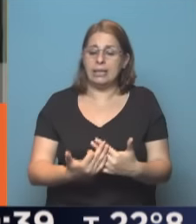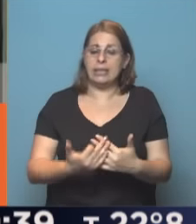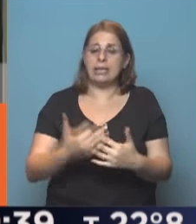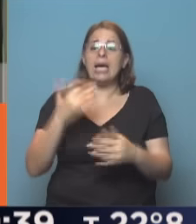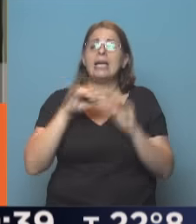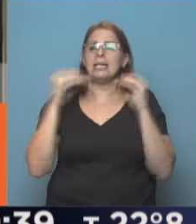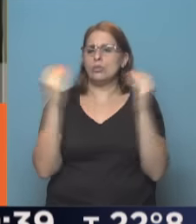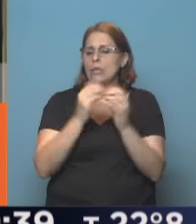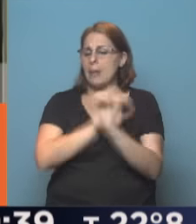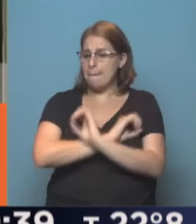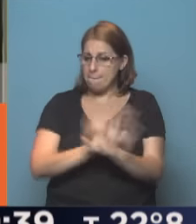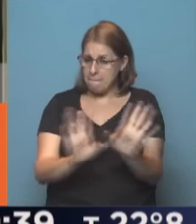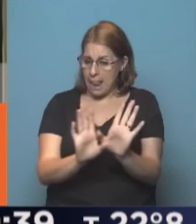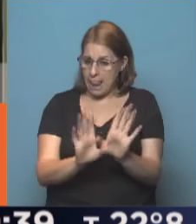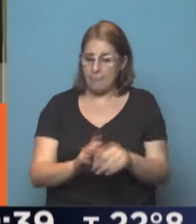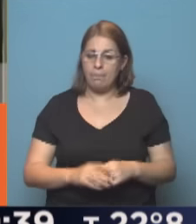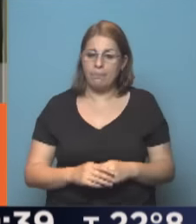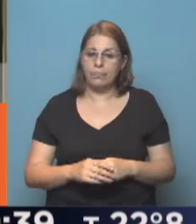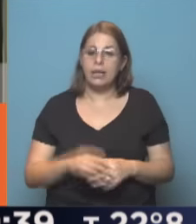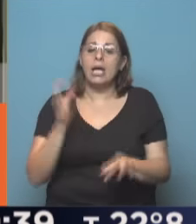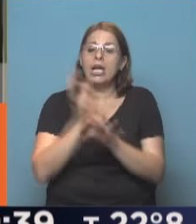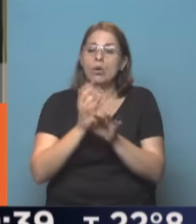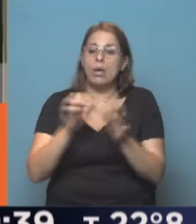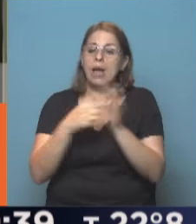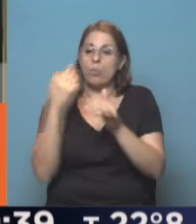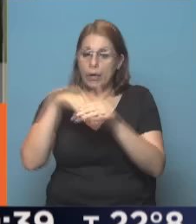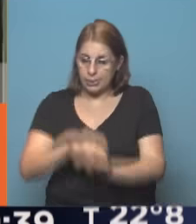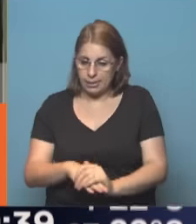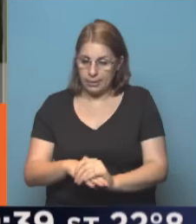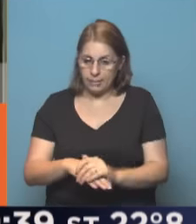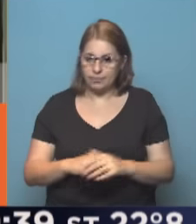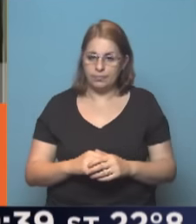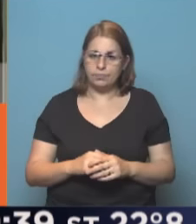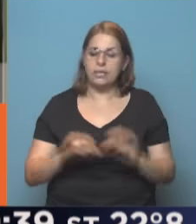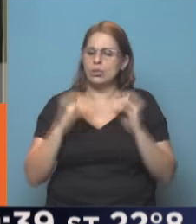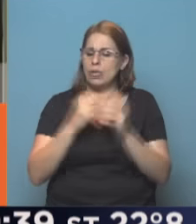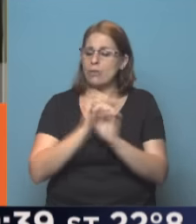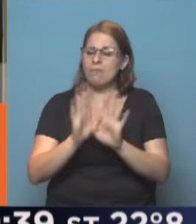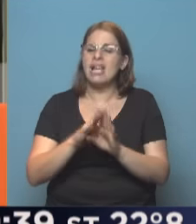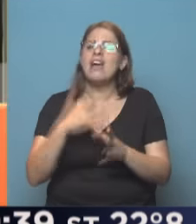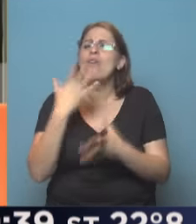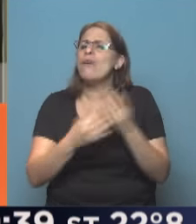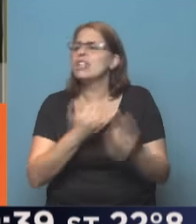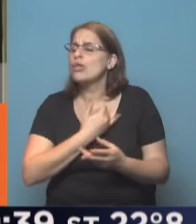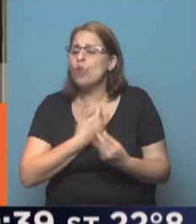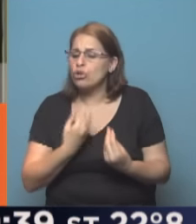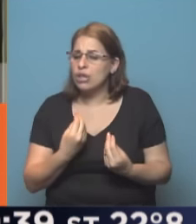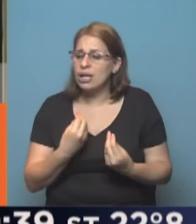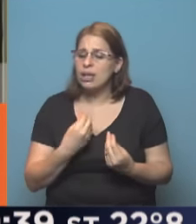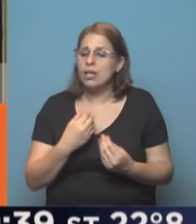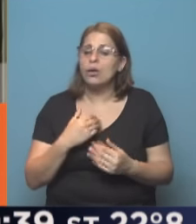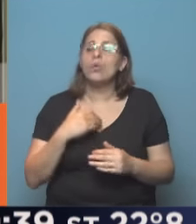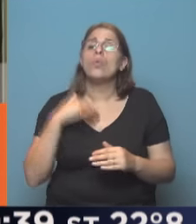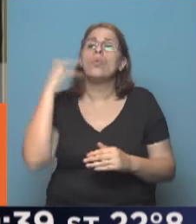malos resultados en los colegios porteños, en la ciudad de Buenos Aires. ¿Qué estamos haciendo mal de cara a